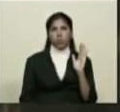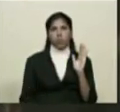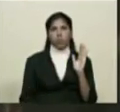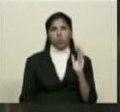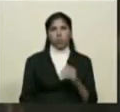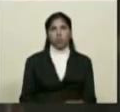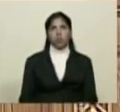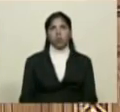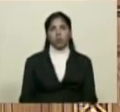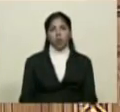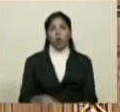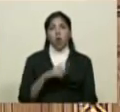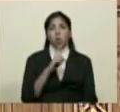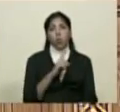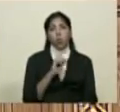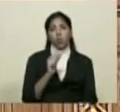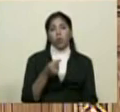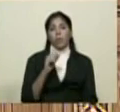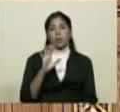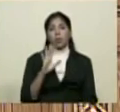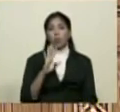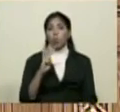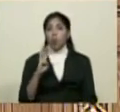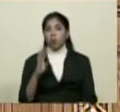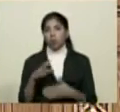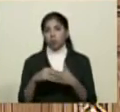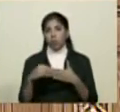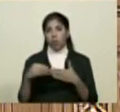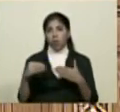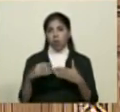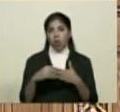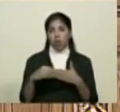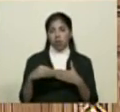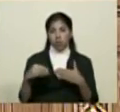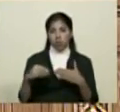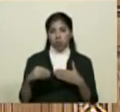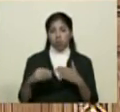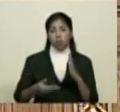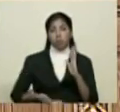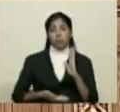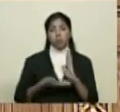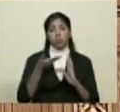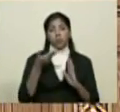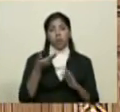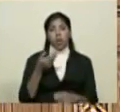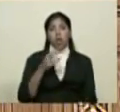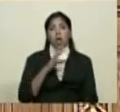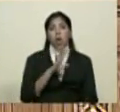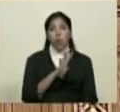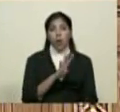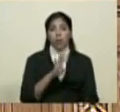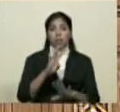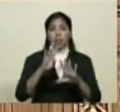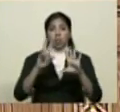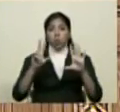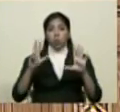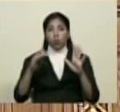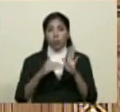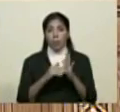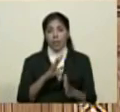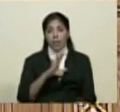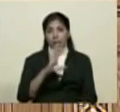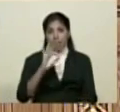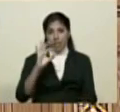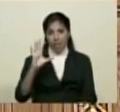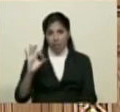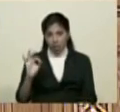entre 15 y 4 dólares por kilogramo es decir el sobreprecio aquí fue de 48 mil 500